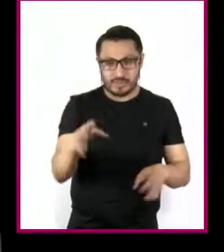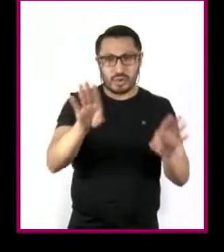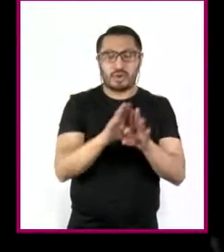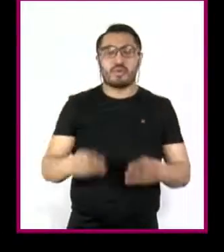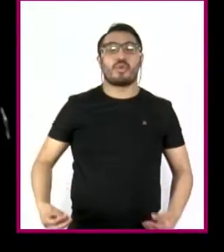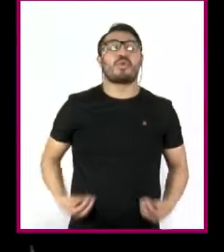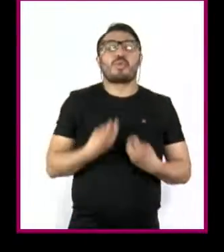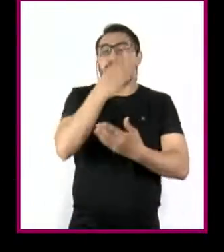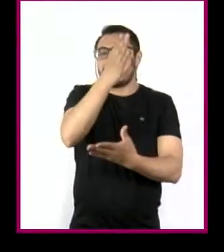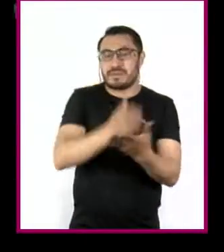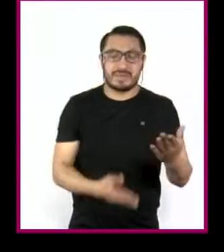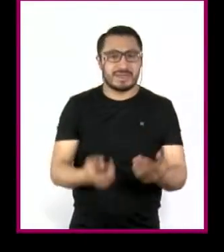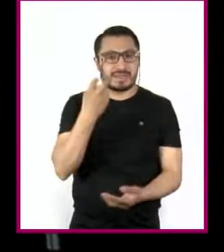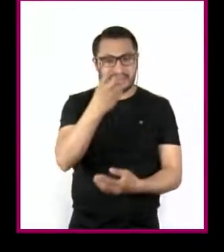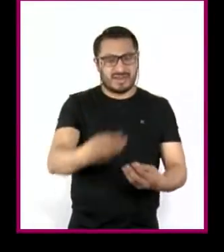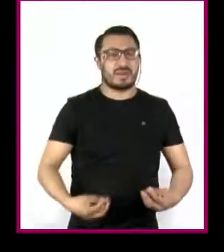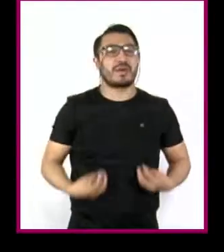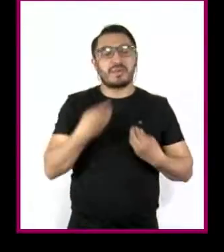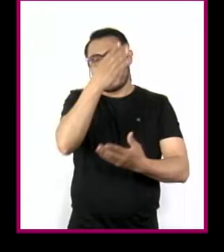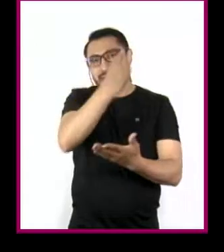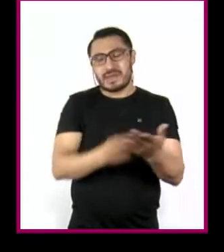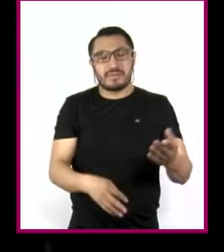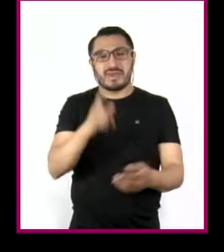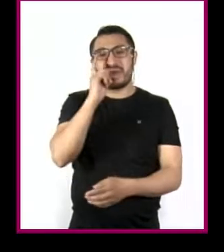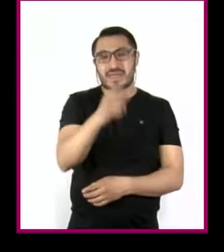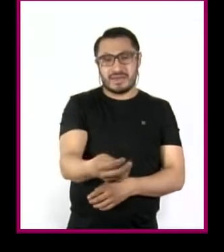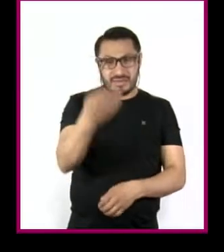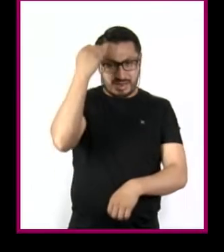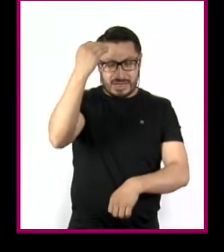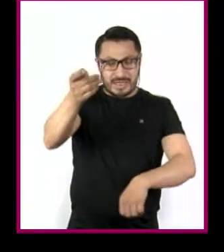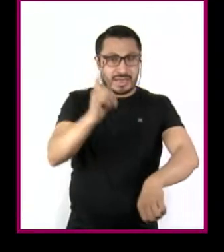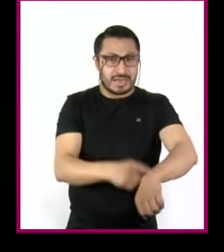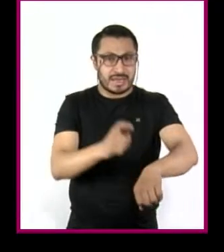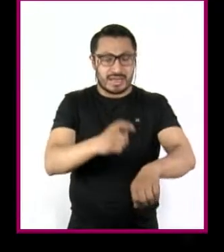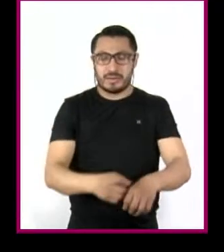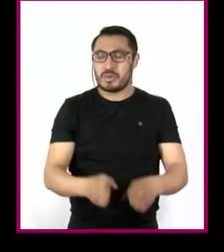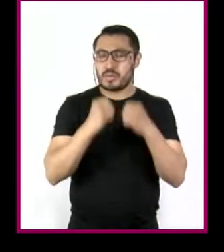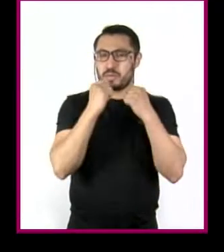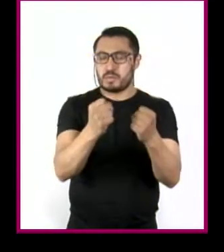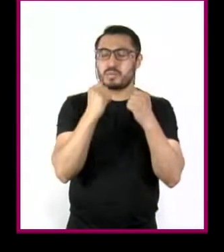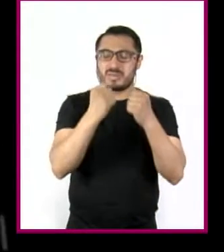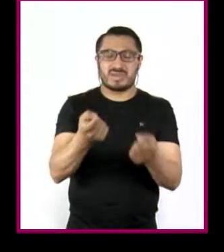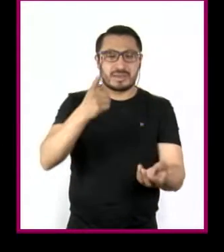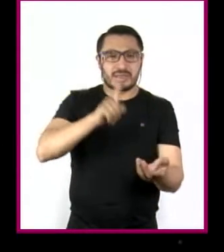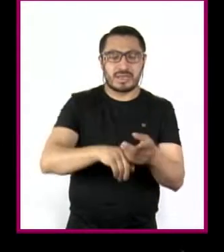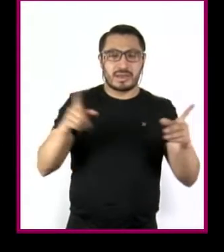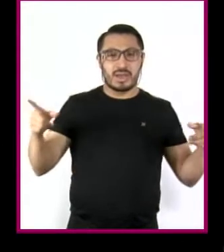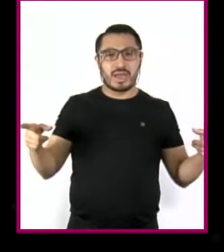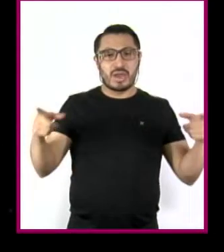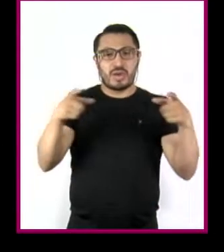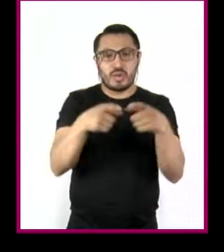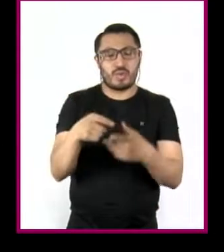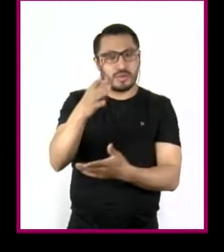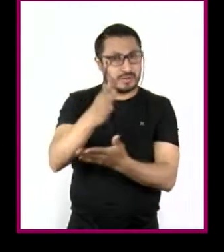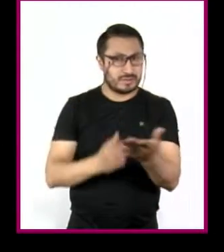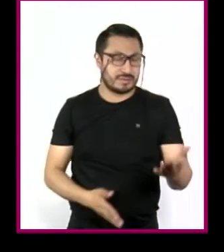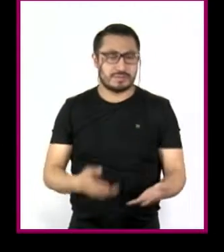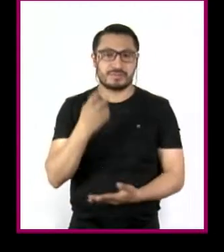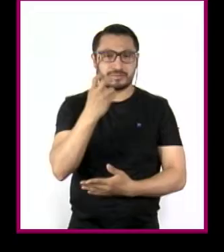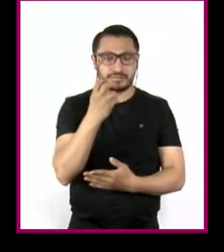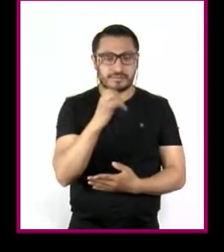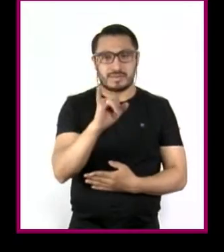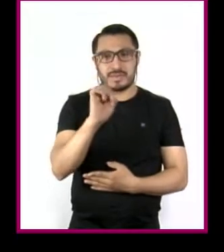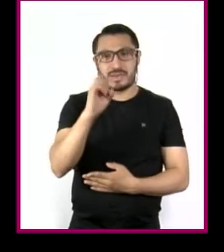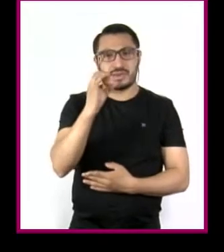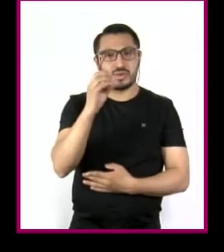media. La vida media es el tiempo en que la intensidad radioactiva del isótopo se reduce a la mitad. Estos